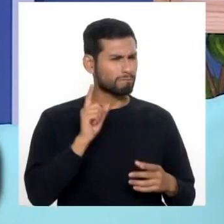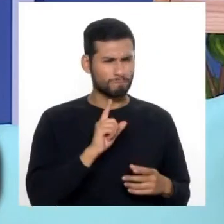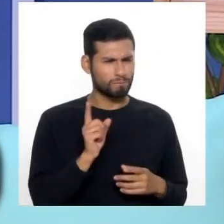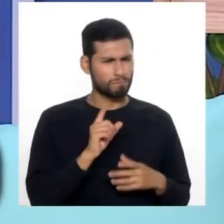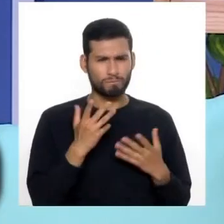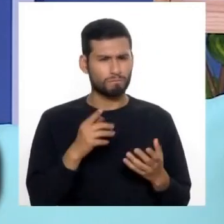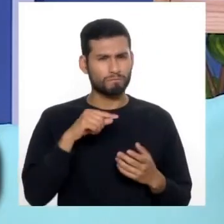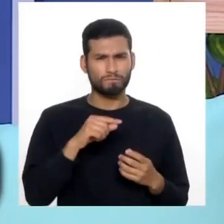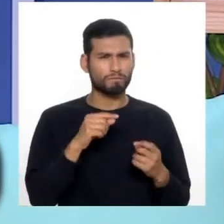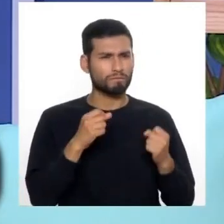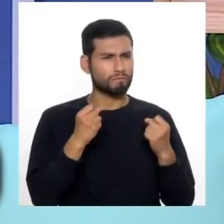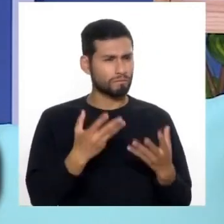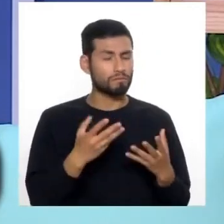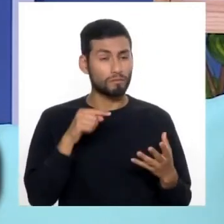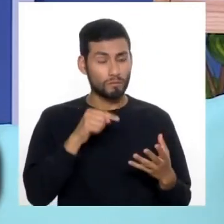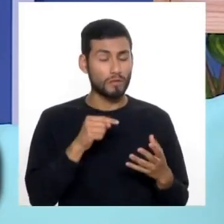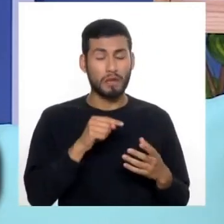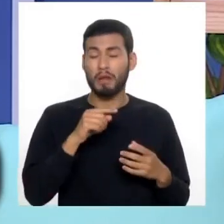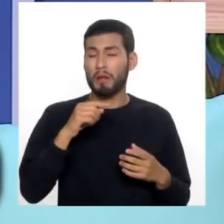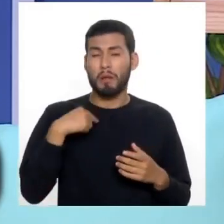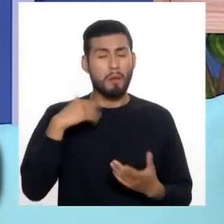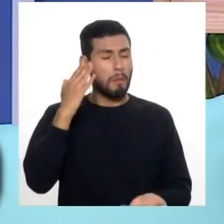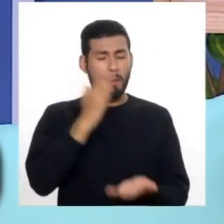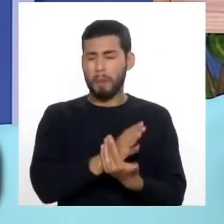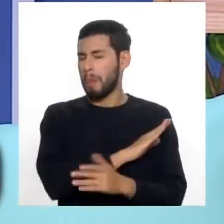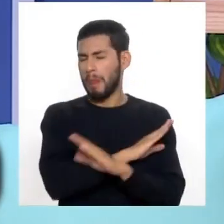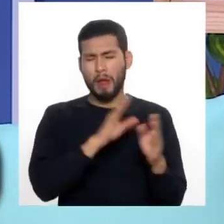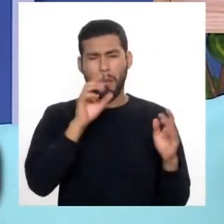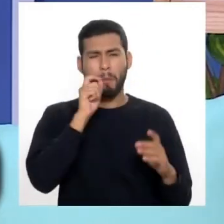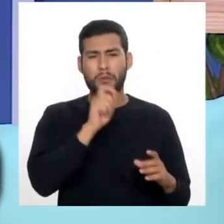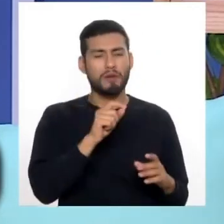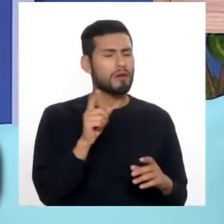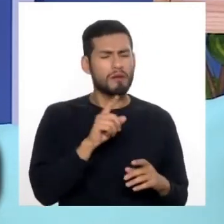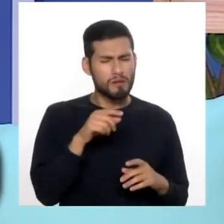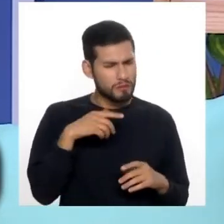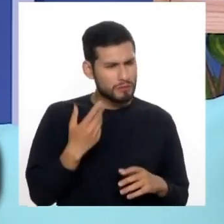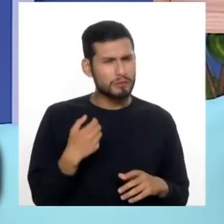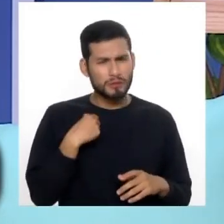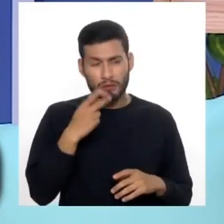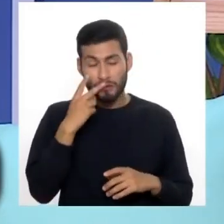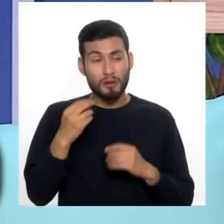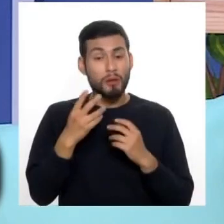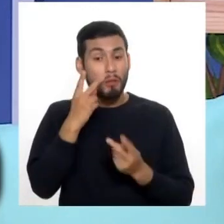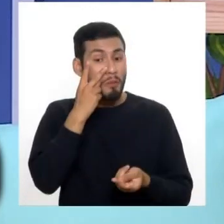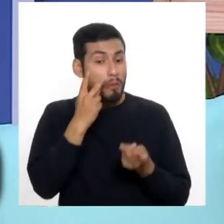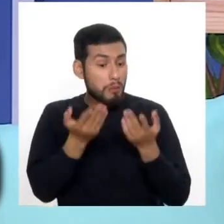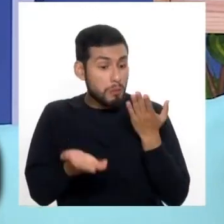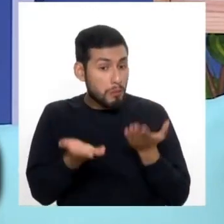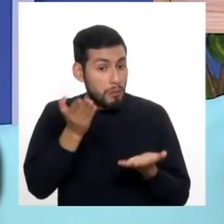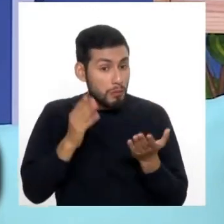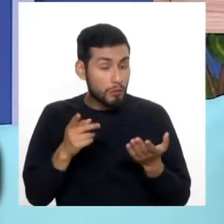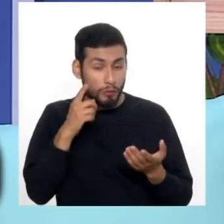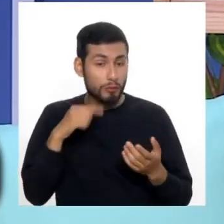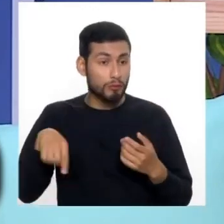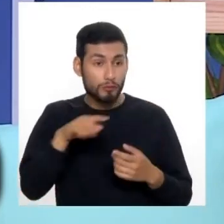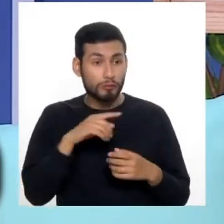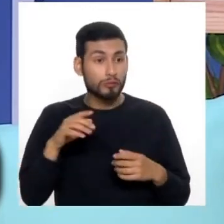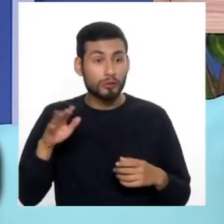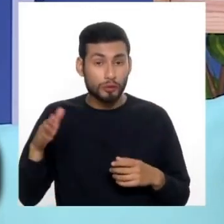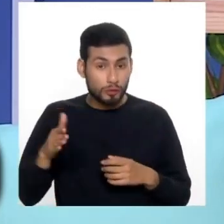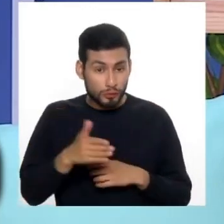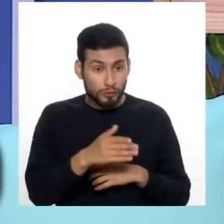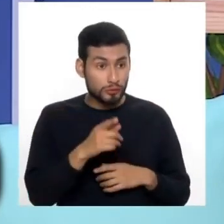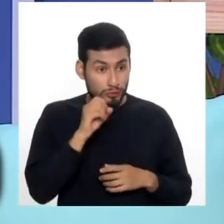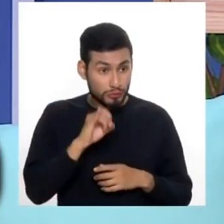necesariamente va a implicar que no hayan temporadas, ¿de acuerdo? Eso va a estar muy influenciado por cómo es el comportamiento con los juveniles, en realidad. Okay.